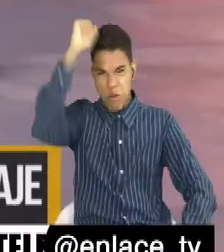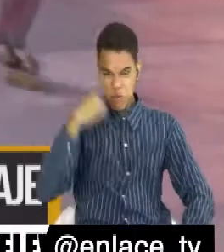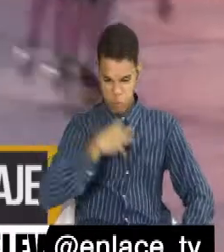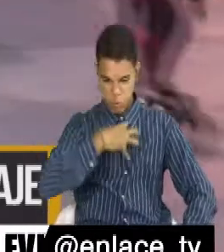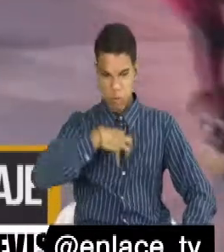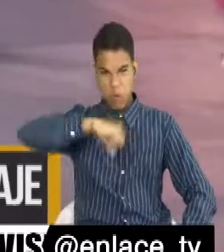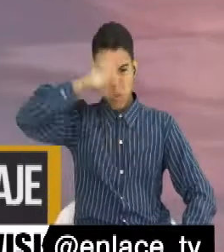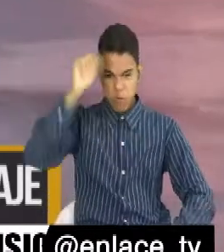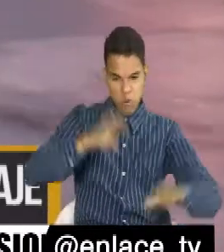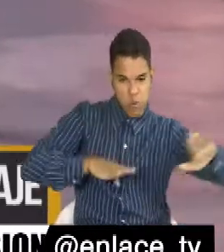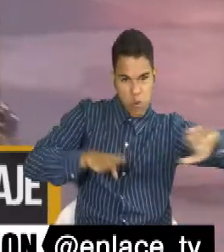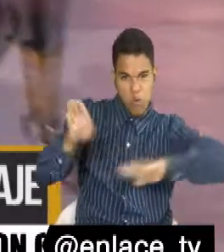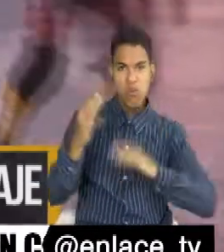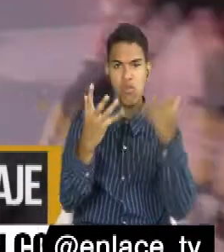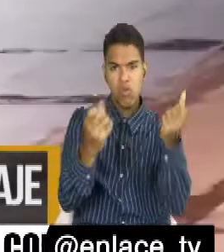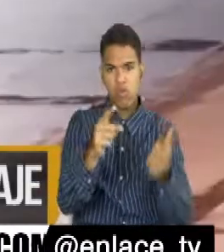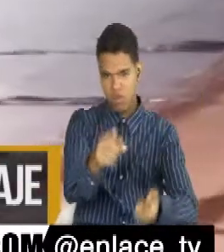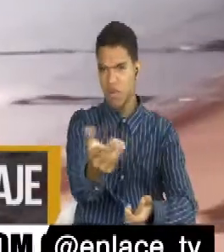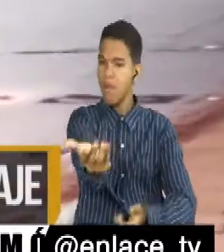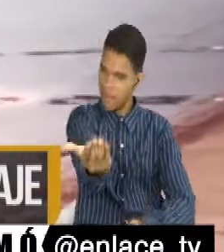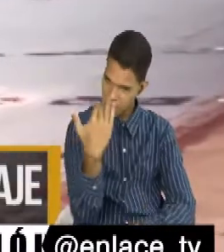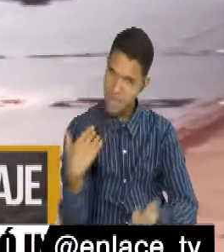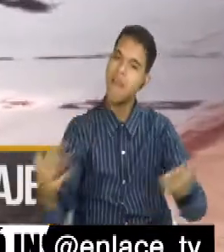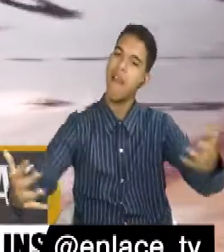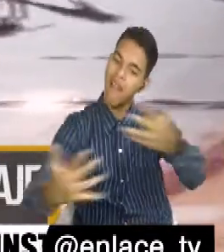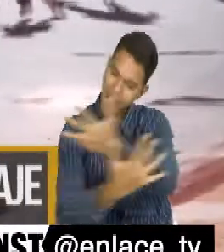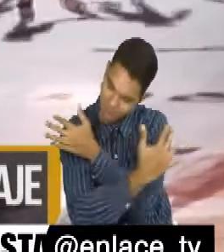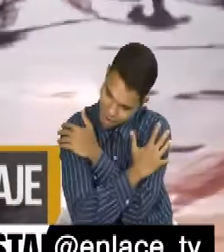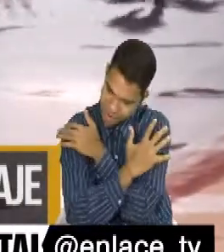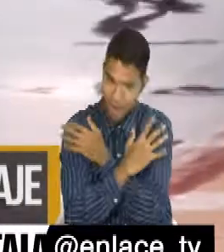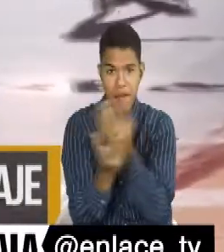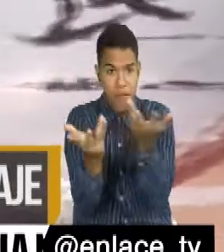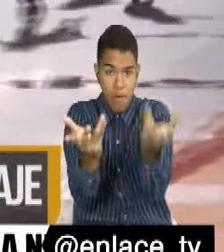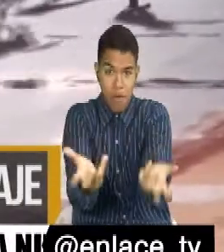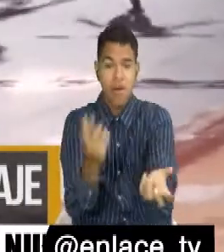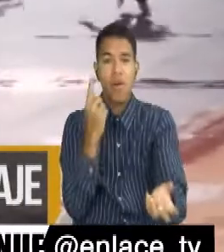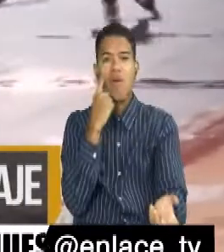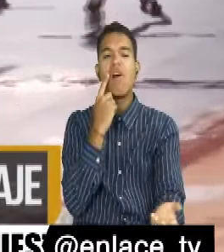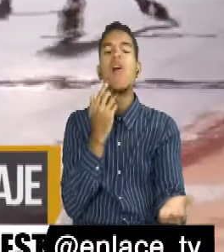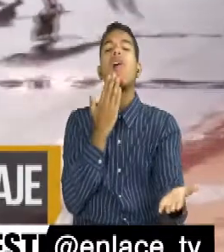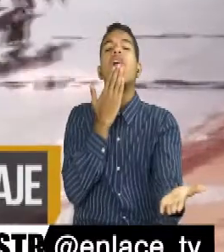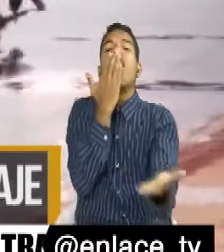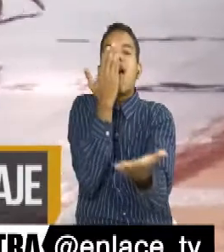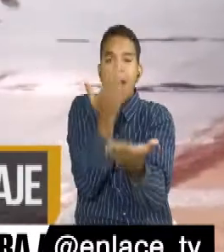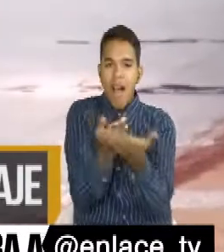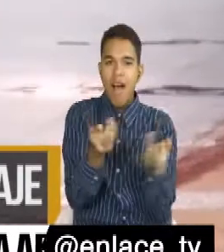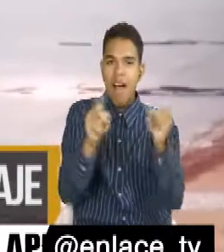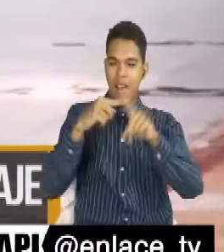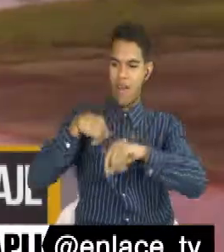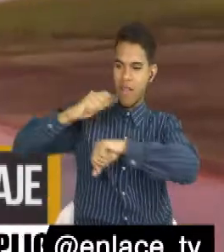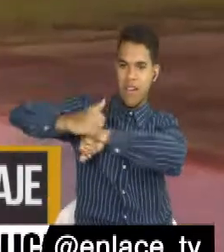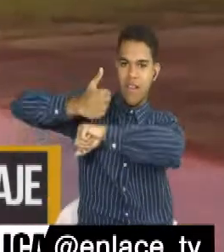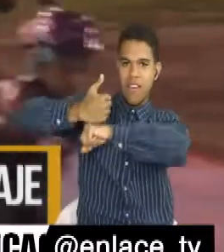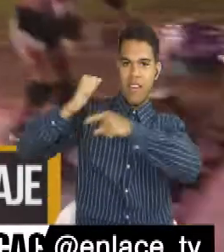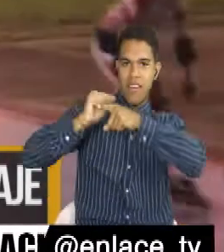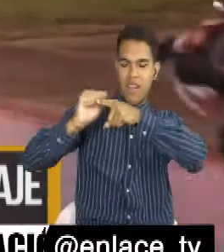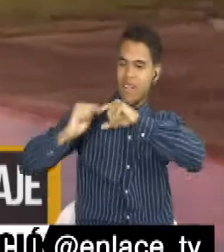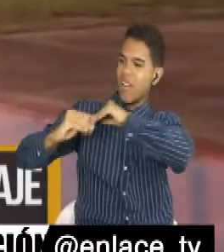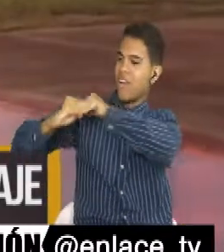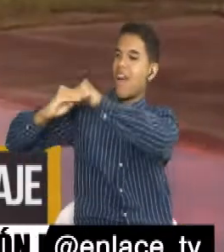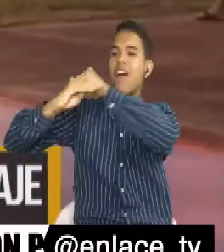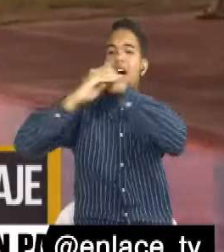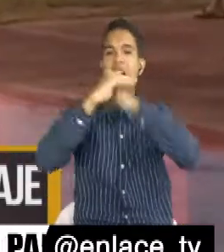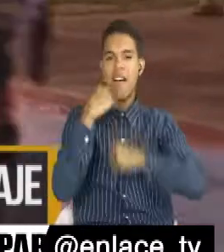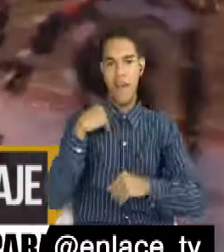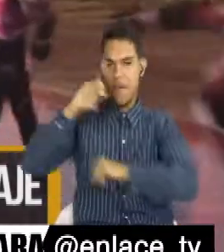aquí lo esperamos con los brazos abiertos. Y también agradecerle a todos mis colegas, a la junta directiva, a los padres